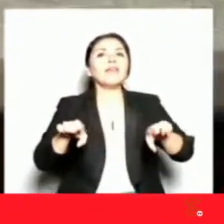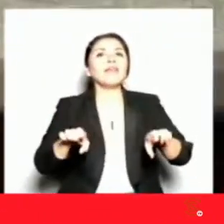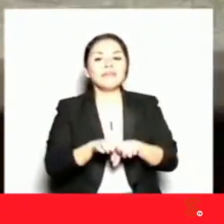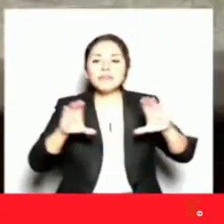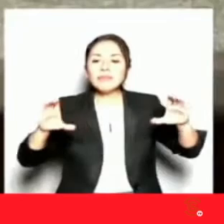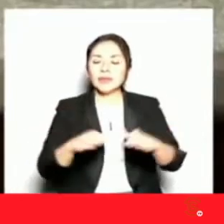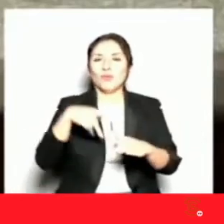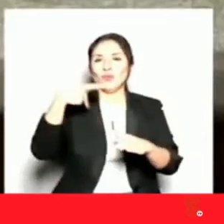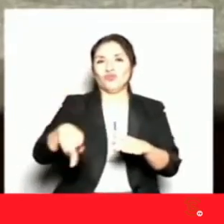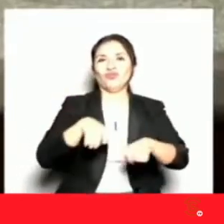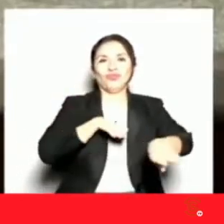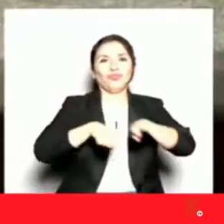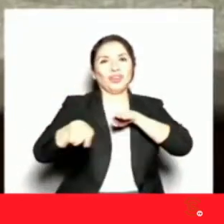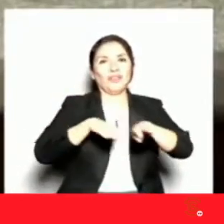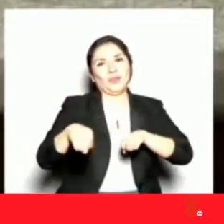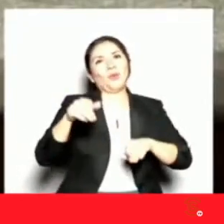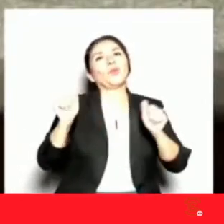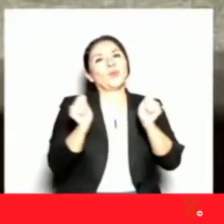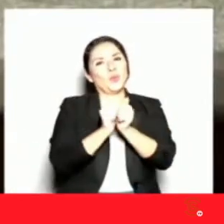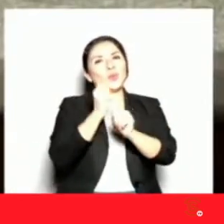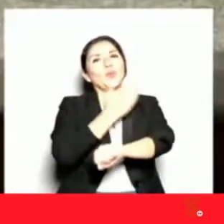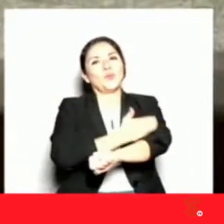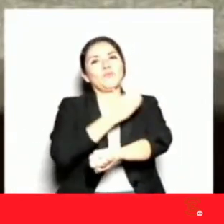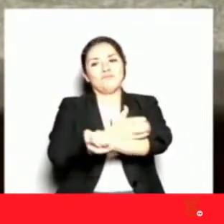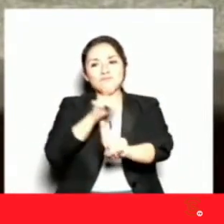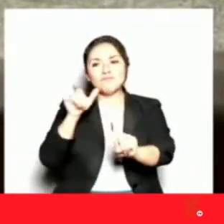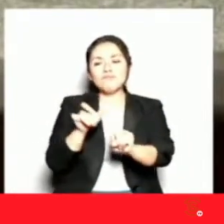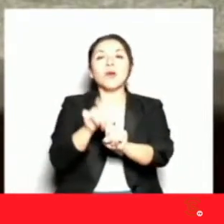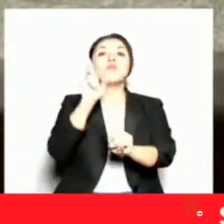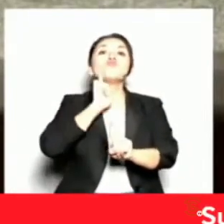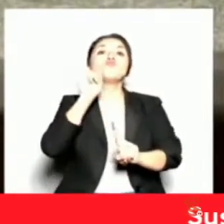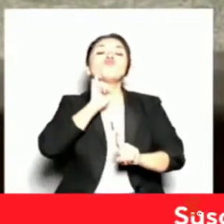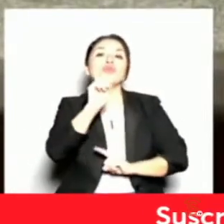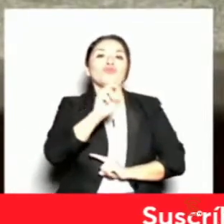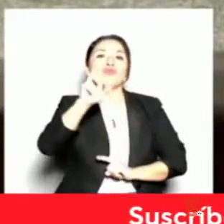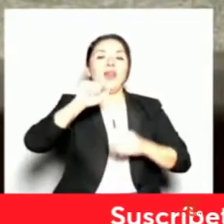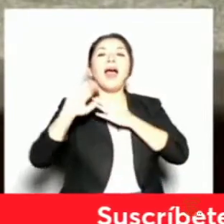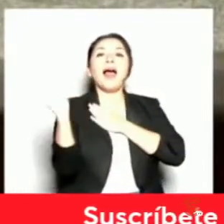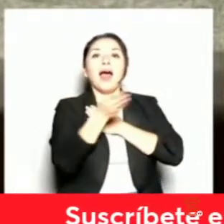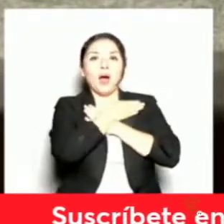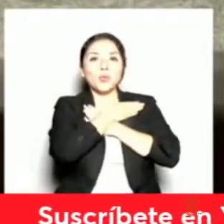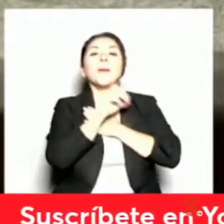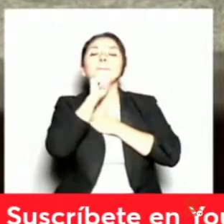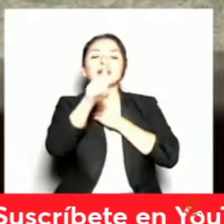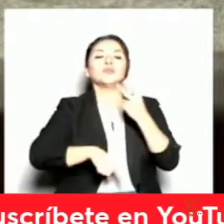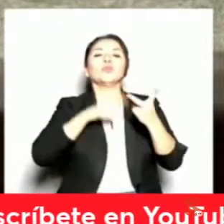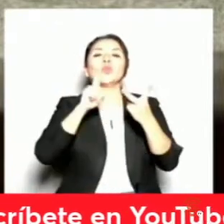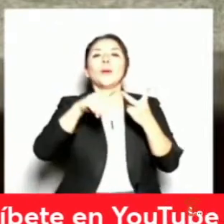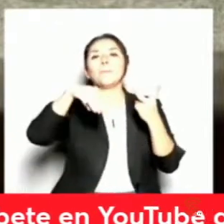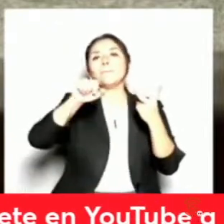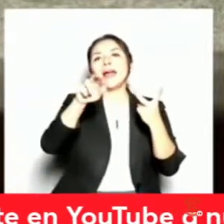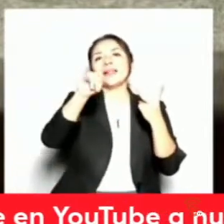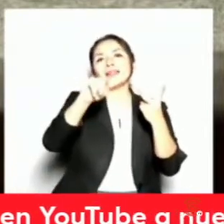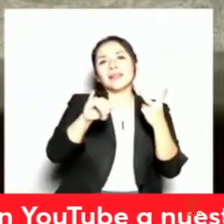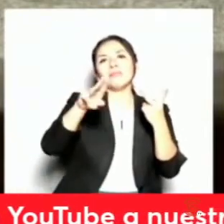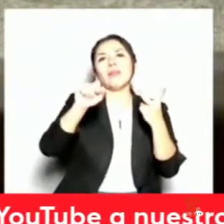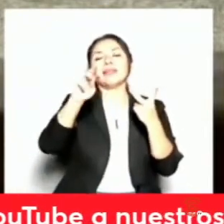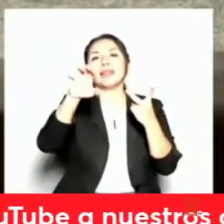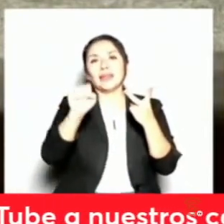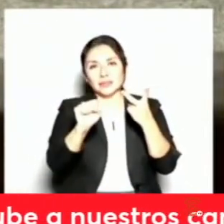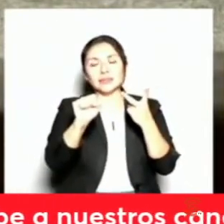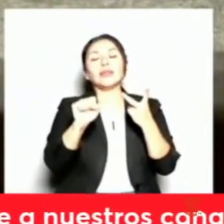de trabajo que acompañó a la doctora Claudia Sheinbaum y a Martí Batres,